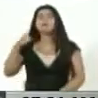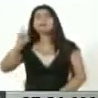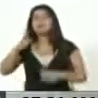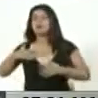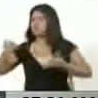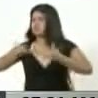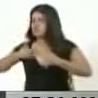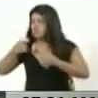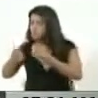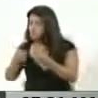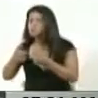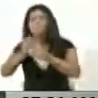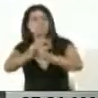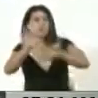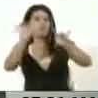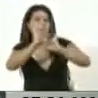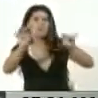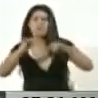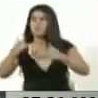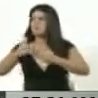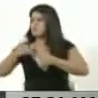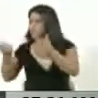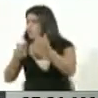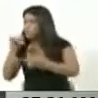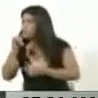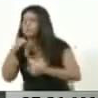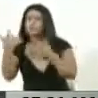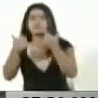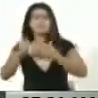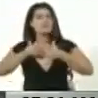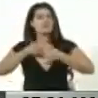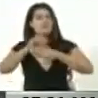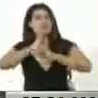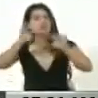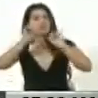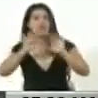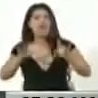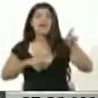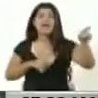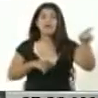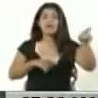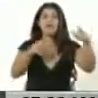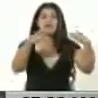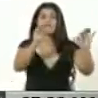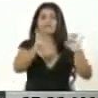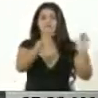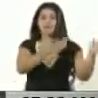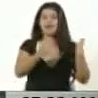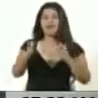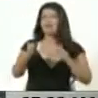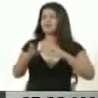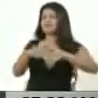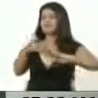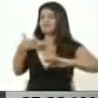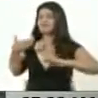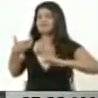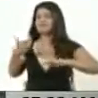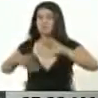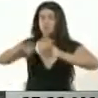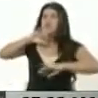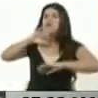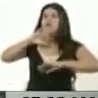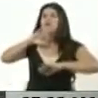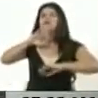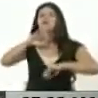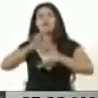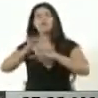y contra eso está chocando esa estrategia que tú me preguntas, que ese ABC, ese tablero que marcó la oposición, pero